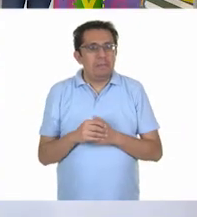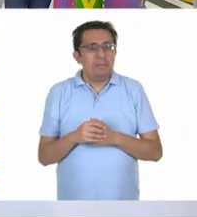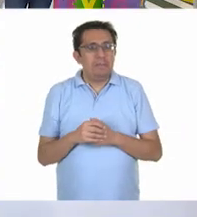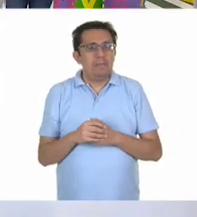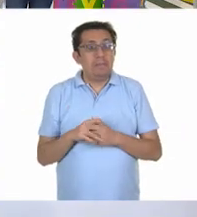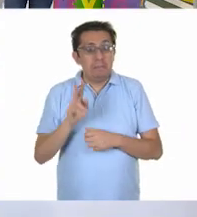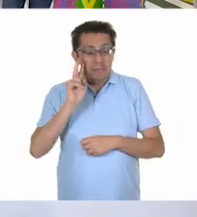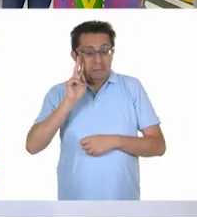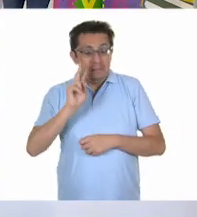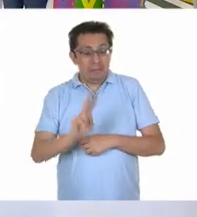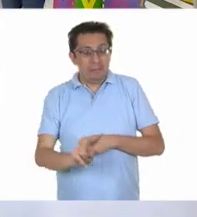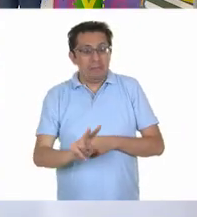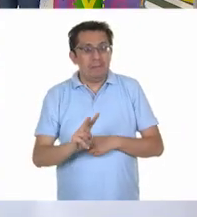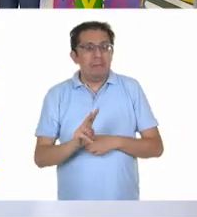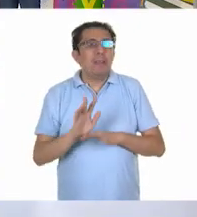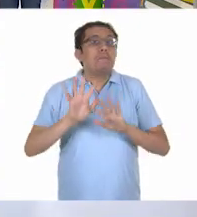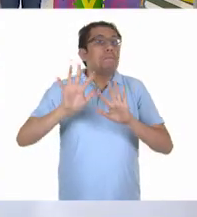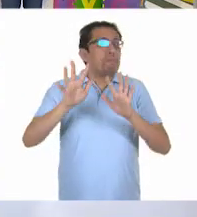acá.